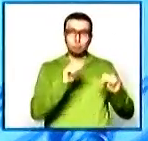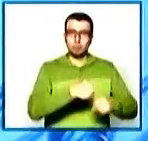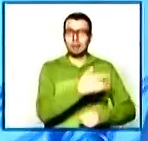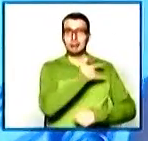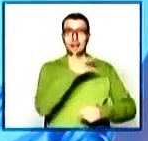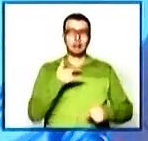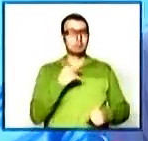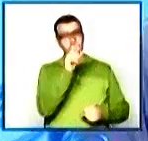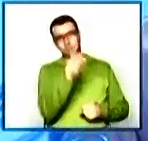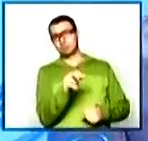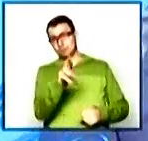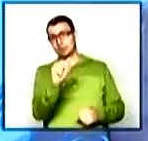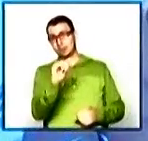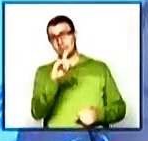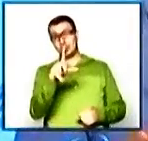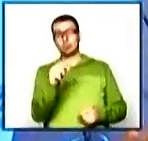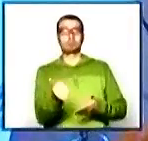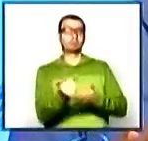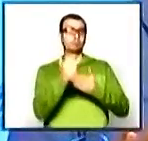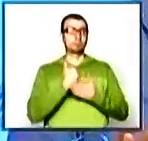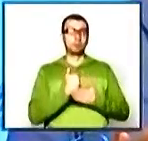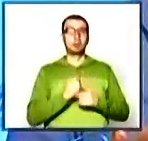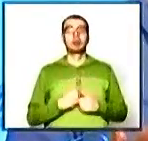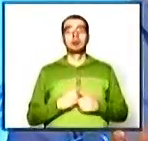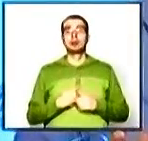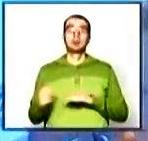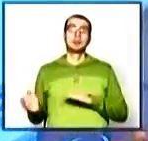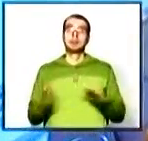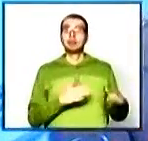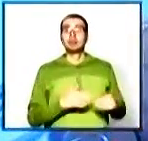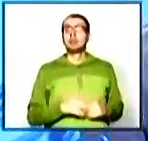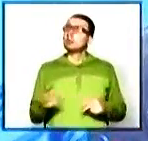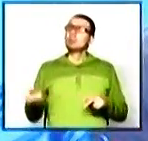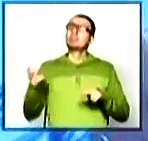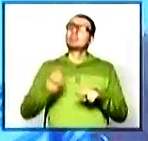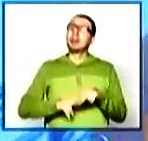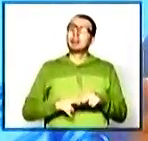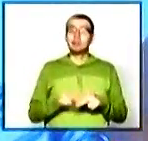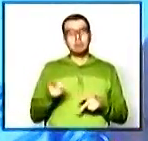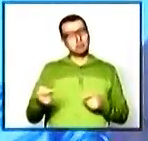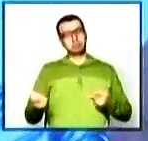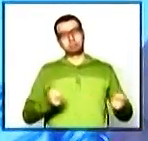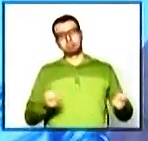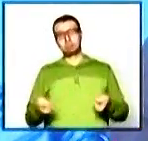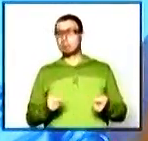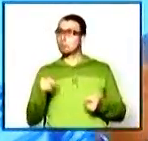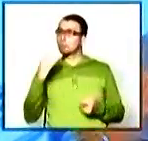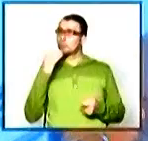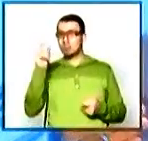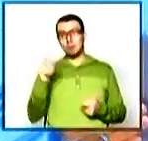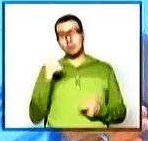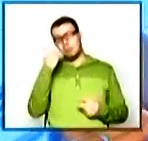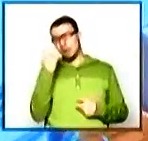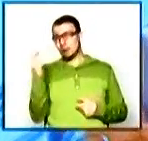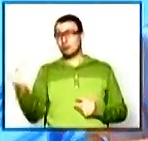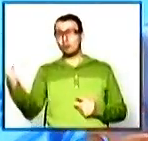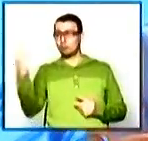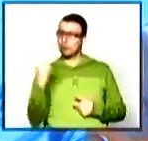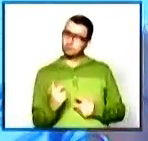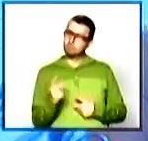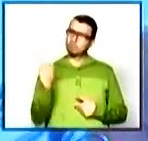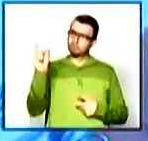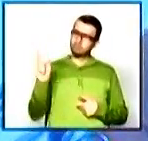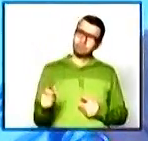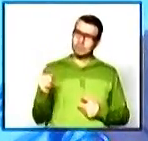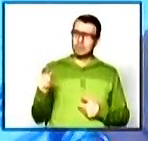manos de Raúl Andrés. Otra de las cosas que hacemos y tratamos en la consulta médica de remitir el paciente